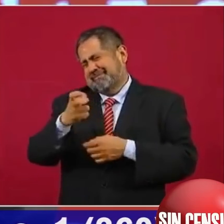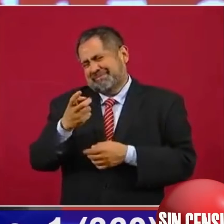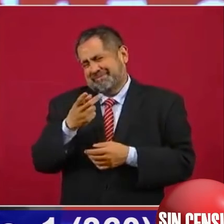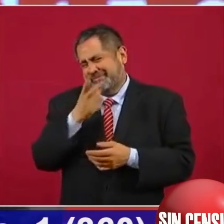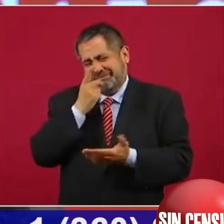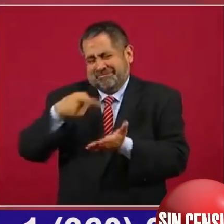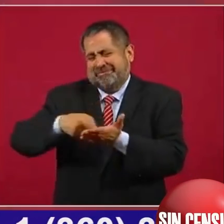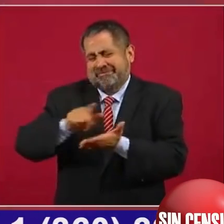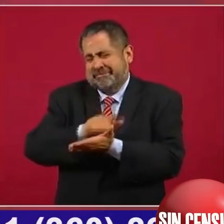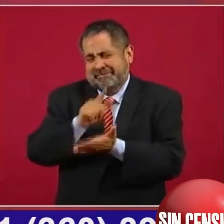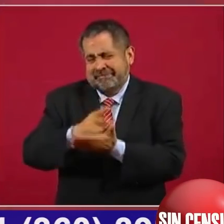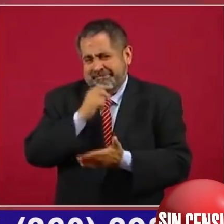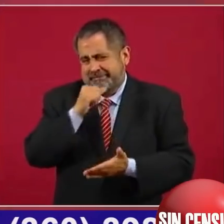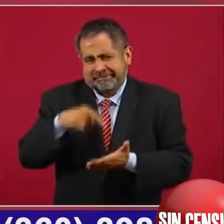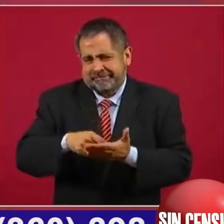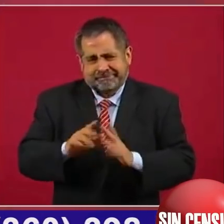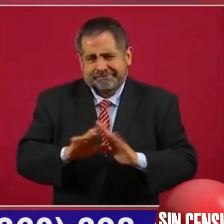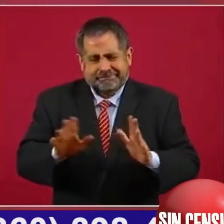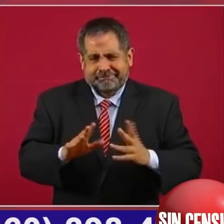Pero